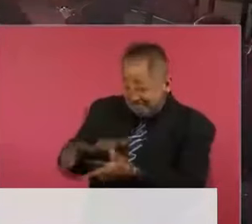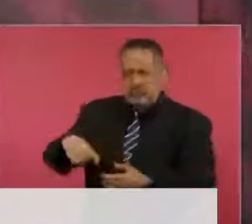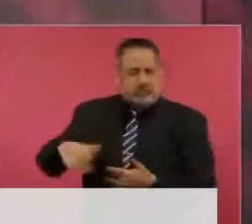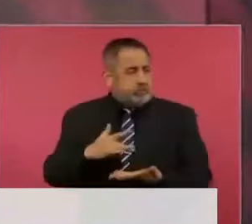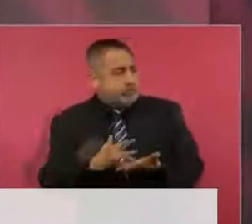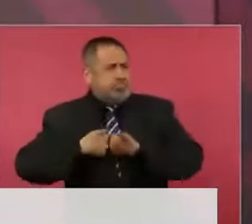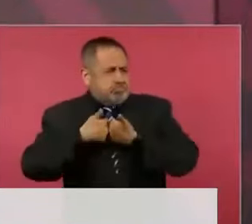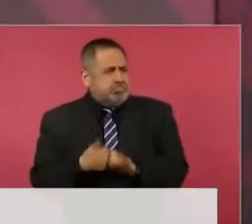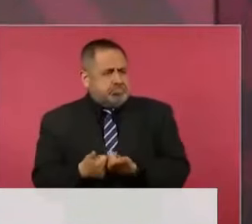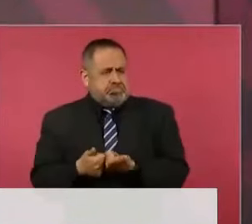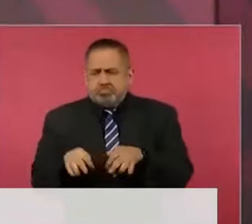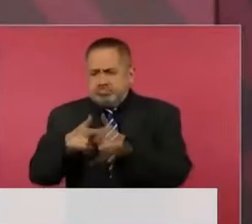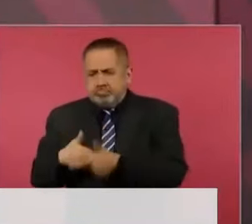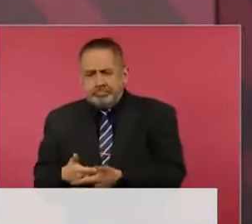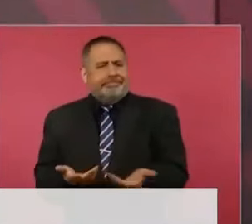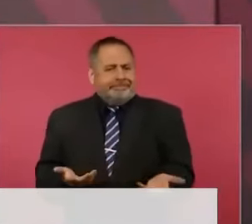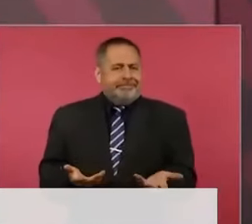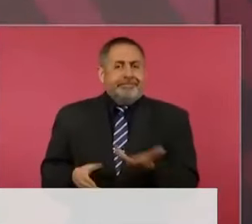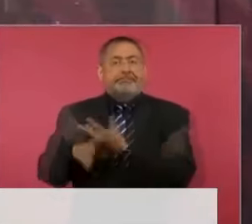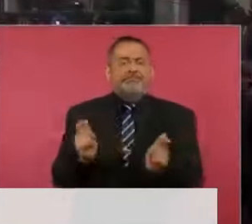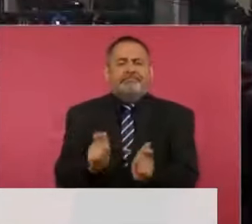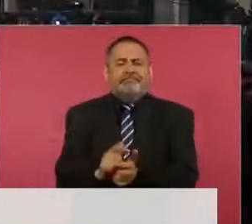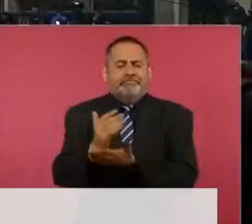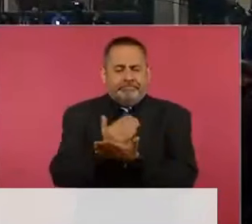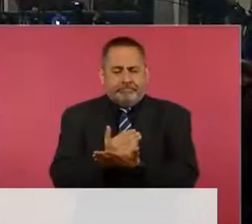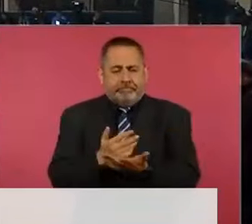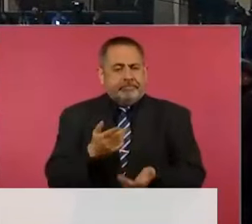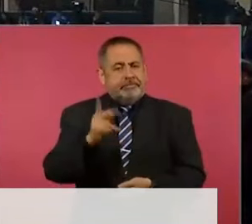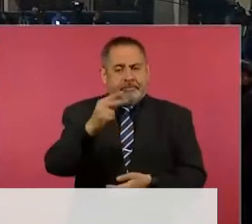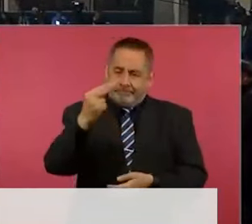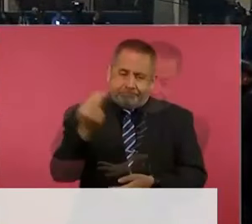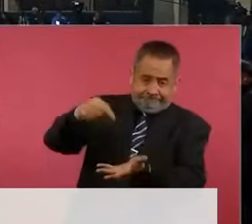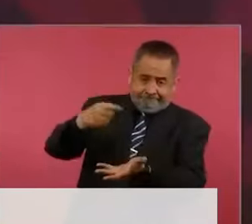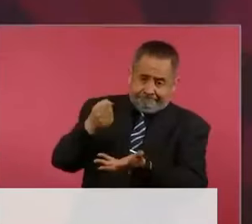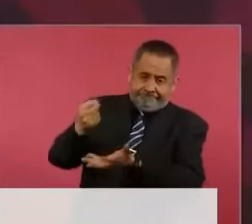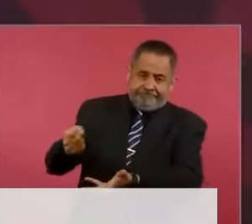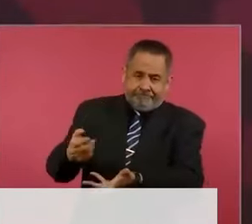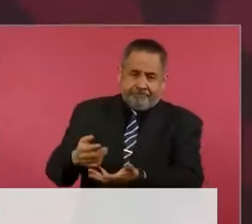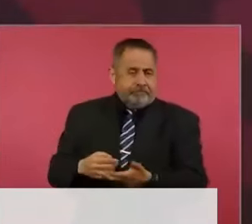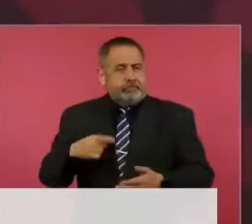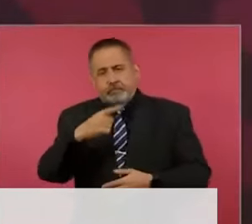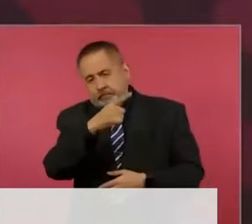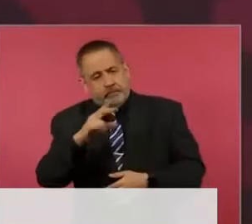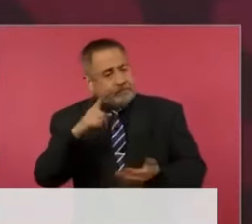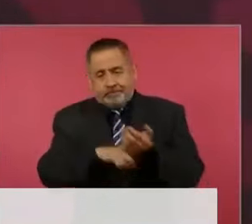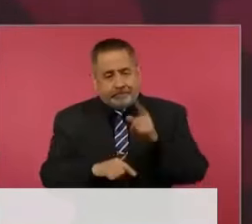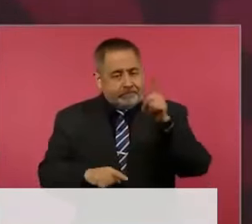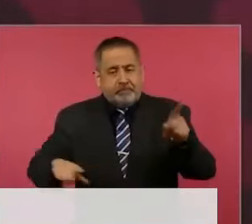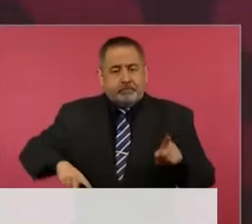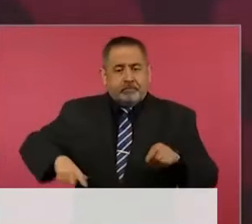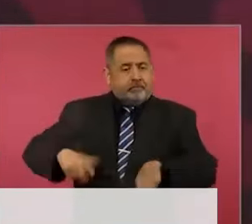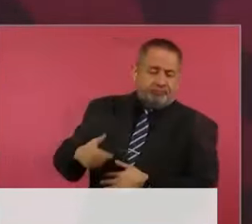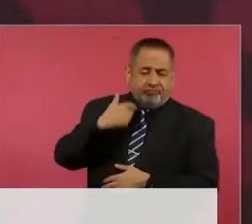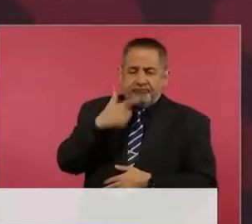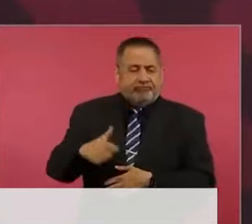se reduce considerablemente el flujo migratorio Pero eso requiere de recursos y eso es lo que no ha querido hacer el gobierno de